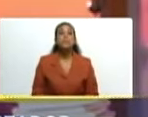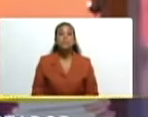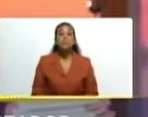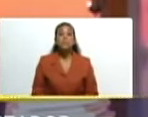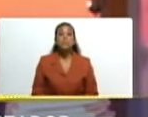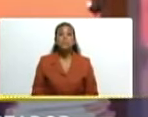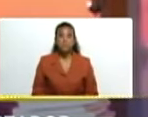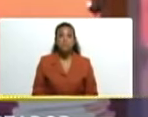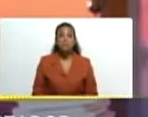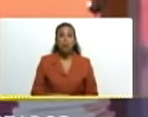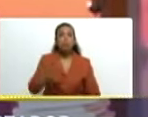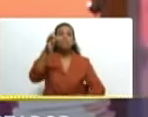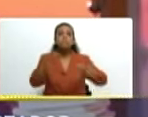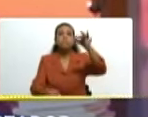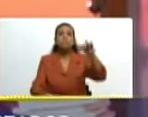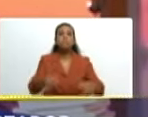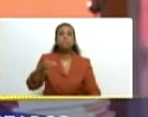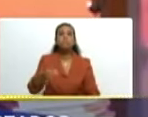que fuera enjuiciado,